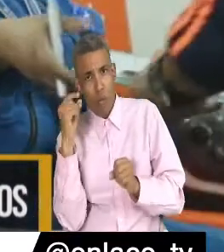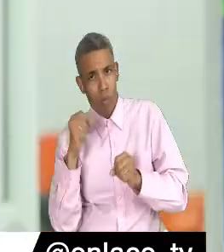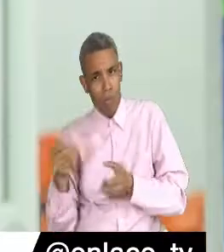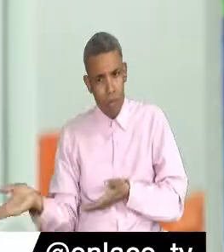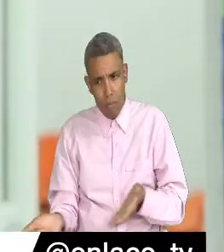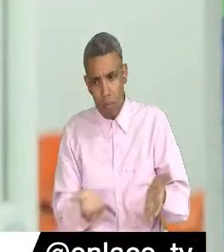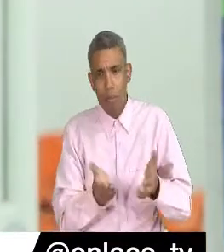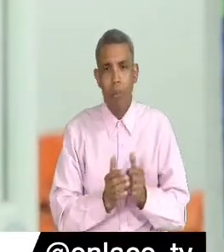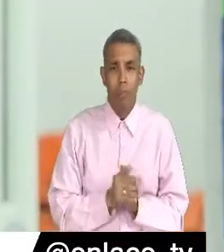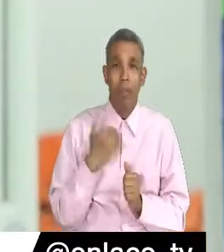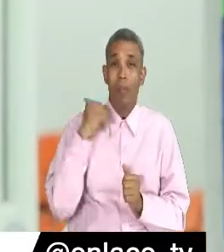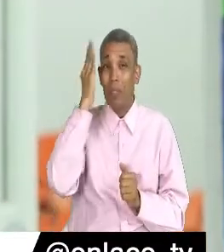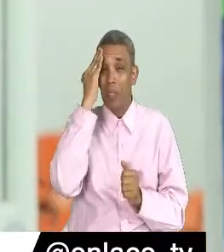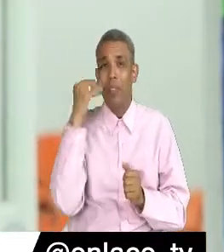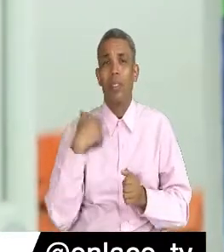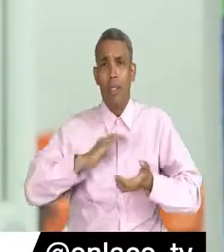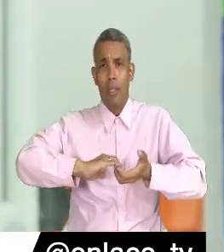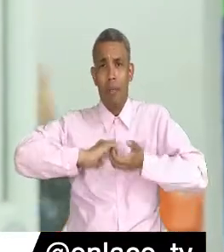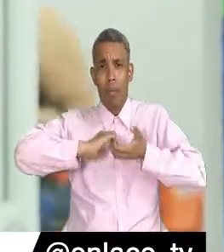cuando culmine